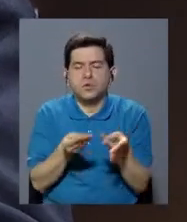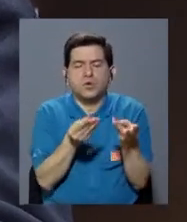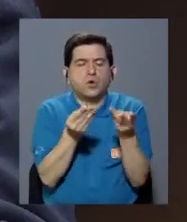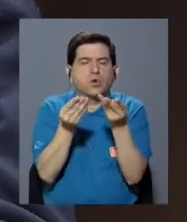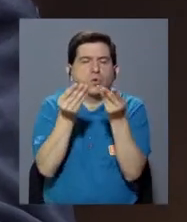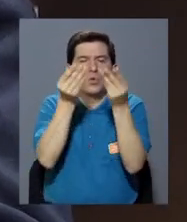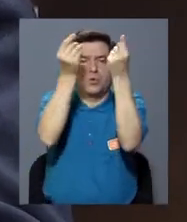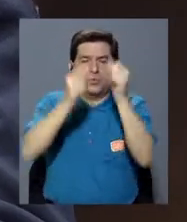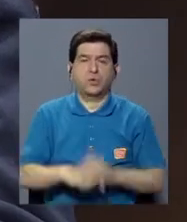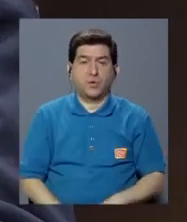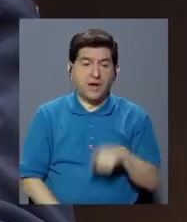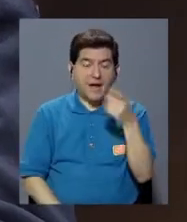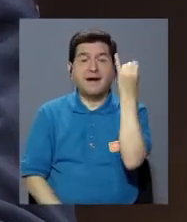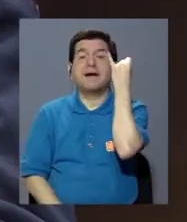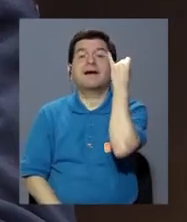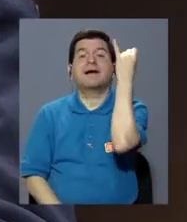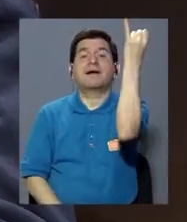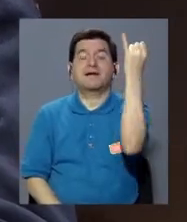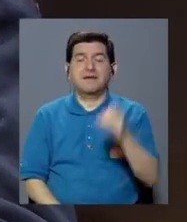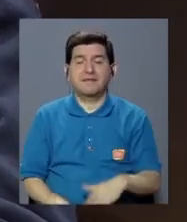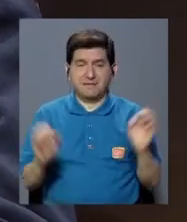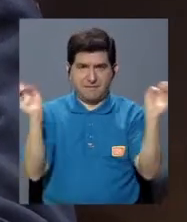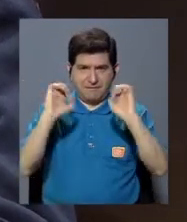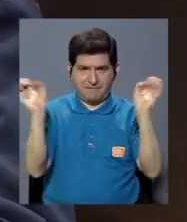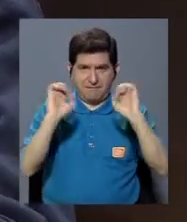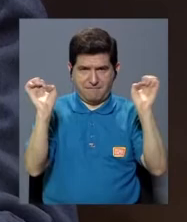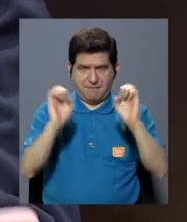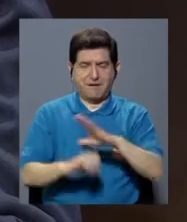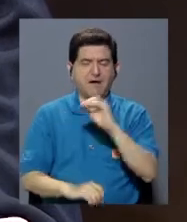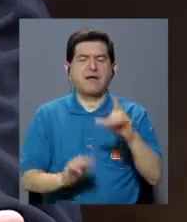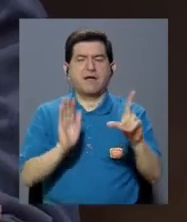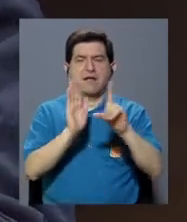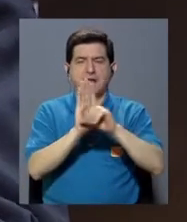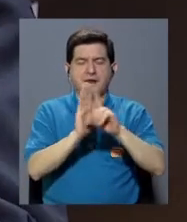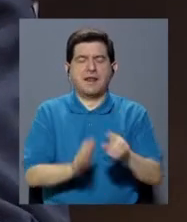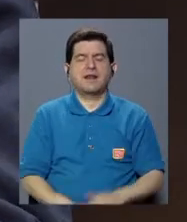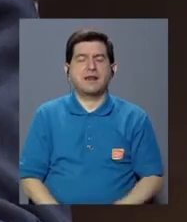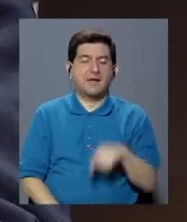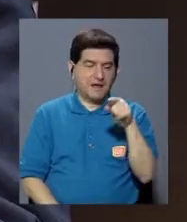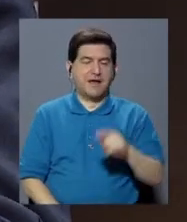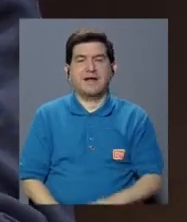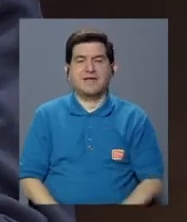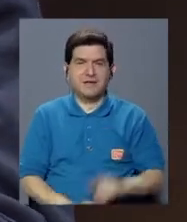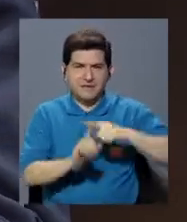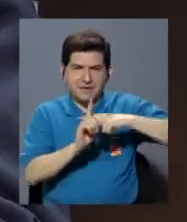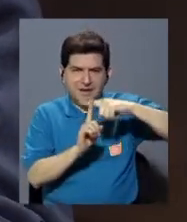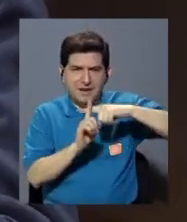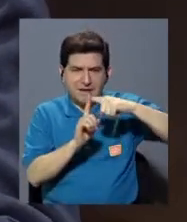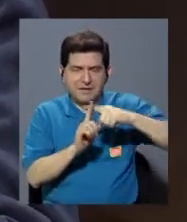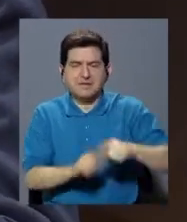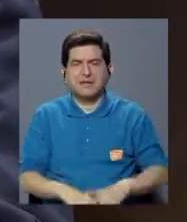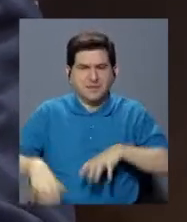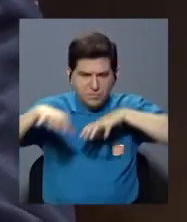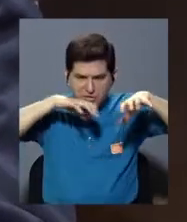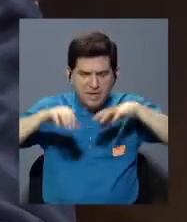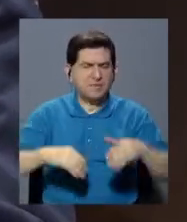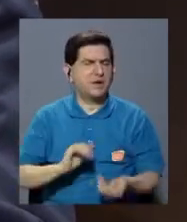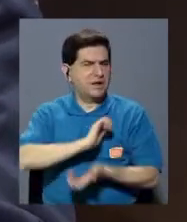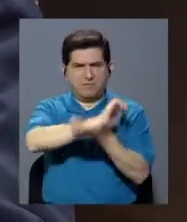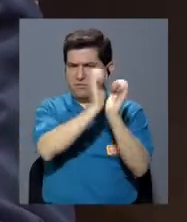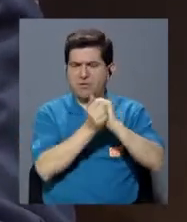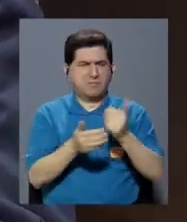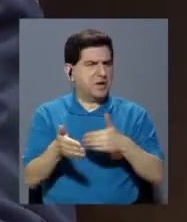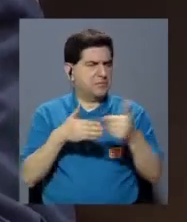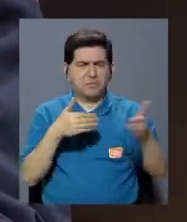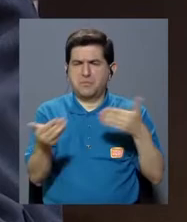Y por ahí viene el concepto de energético, y las leyes de la termodinámica no han cambiado, a pesar de esos nuevos conceptos,